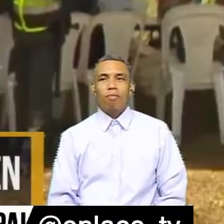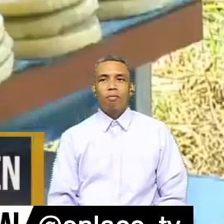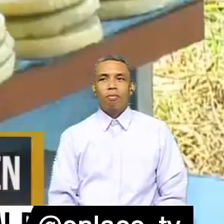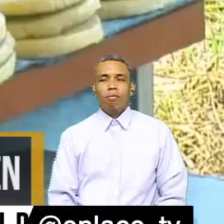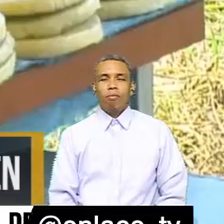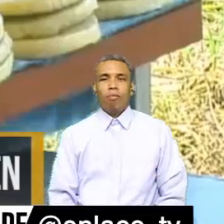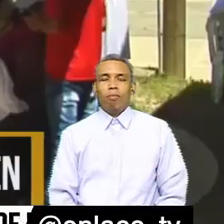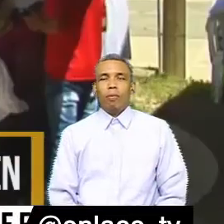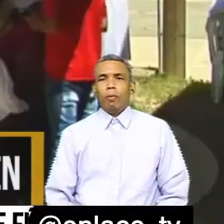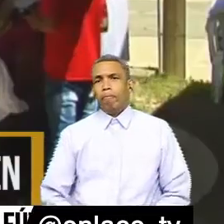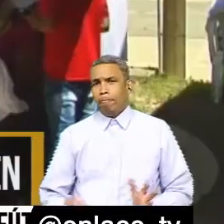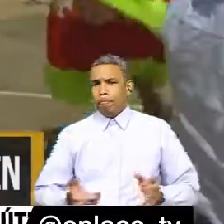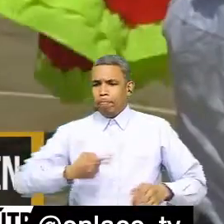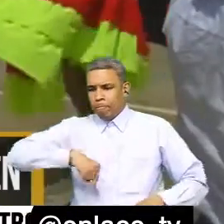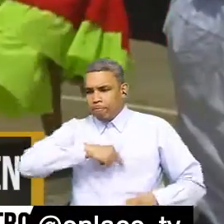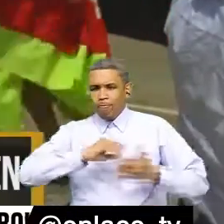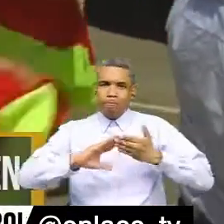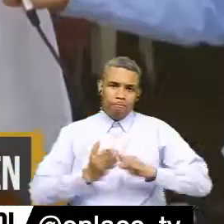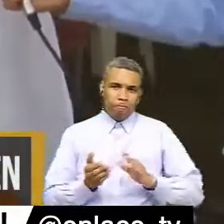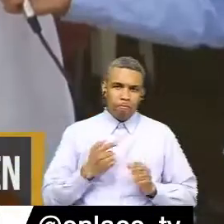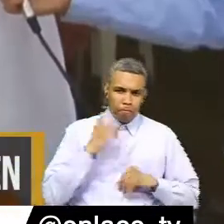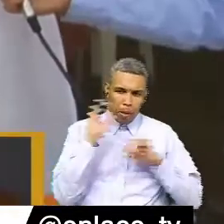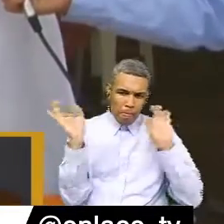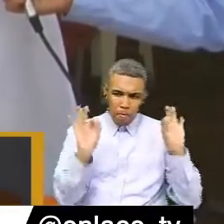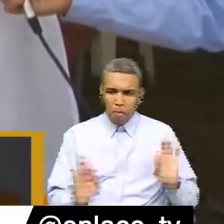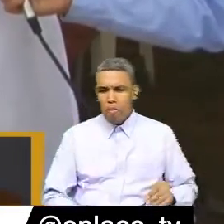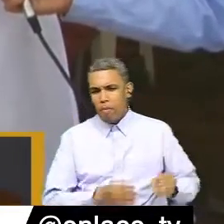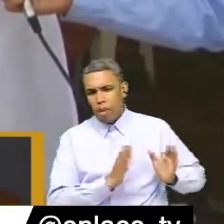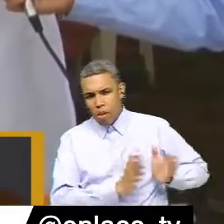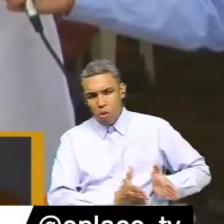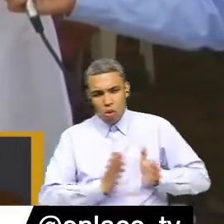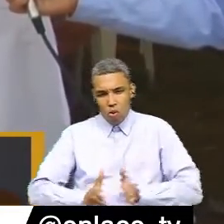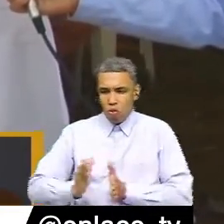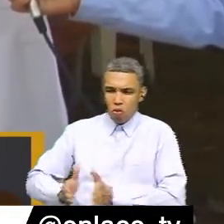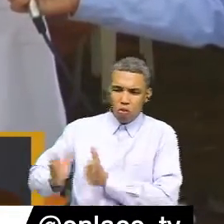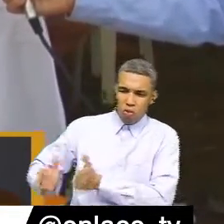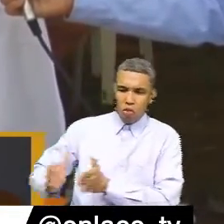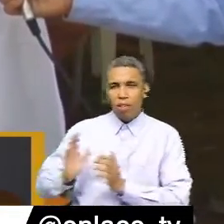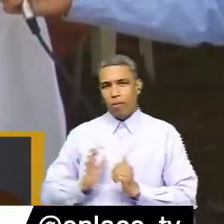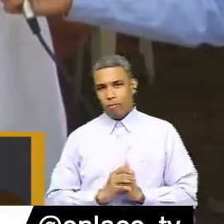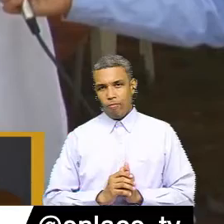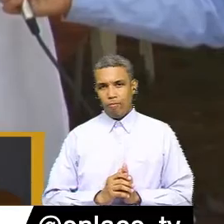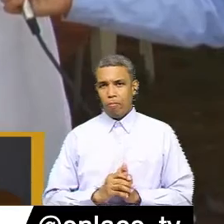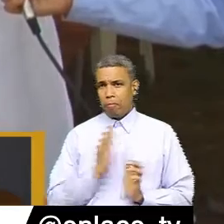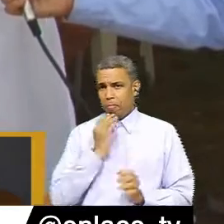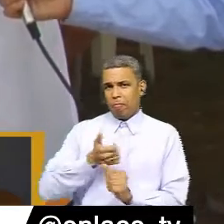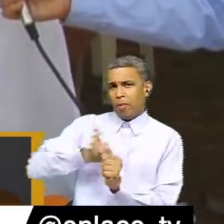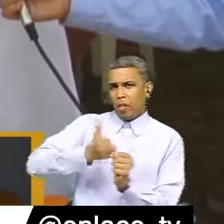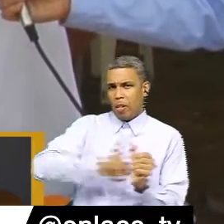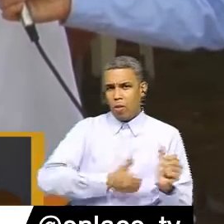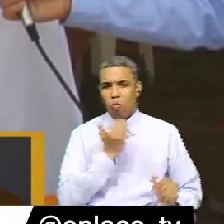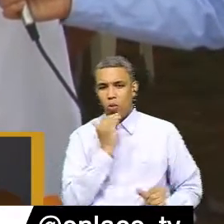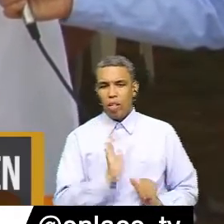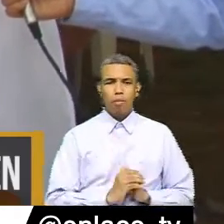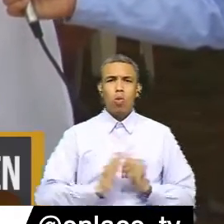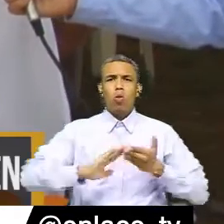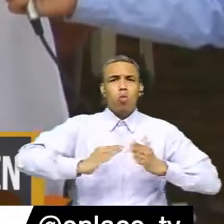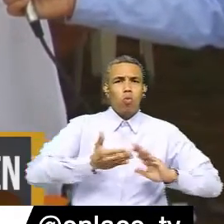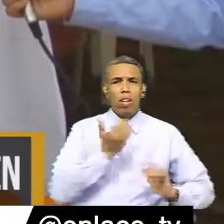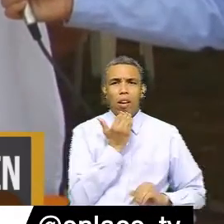nos estamos organizando cada uno aportando lo que tiene lo que tenemos cada una nuestra comunidad